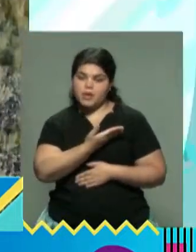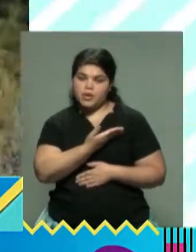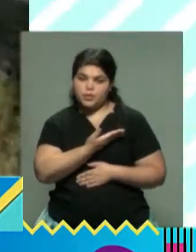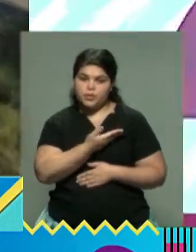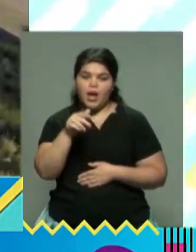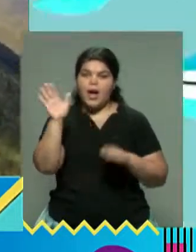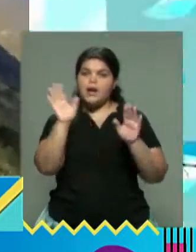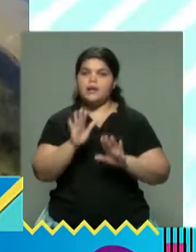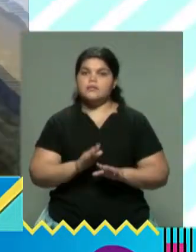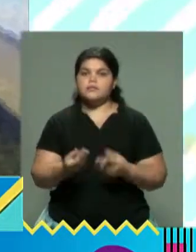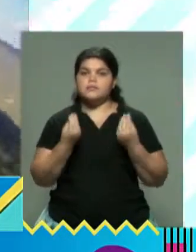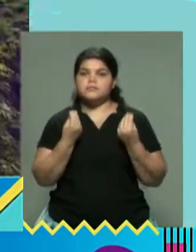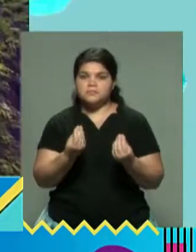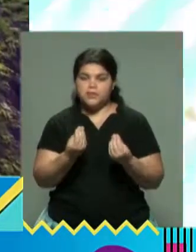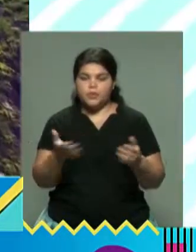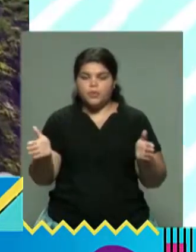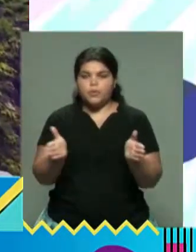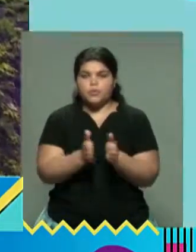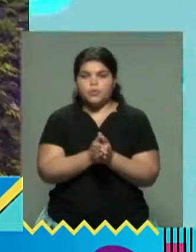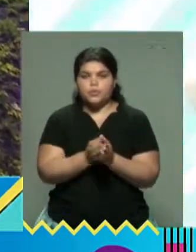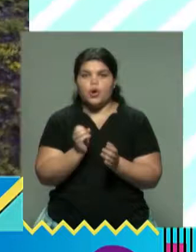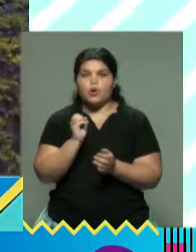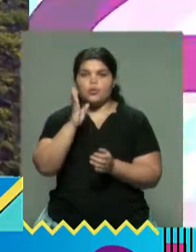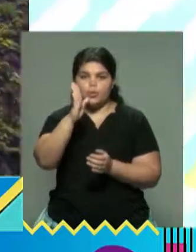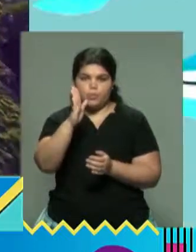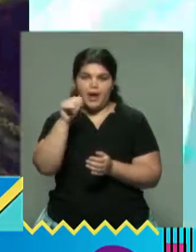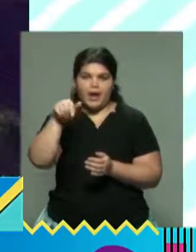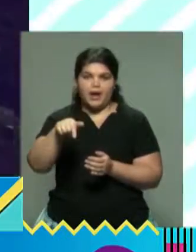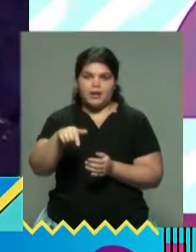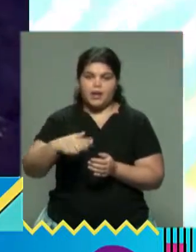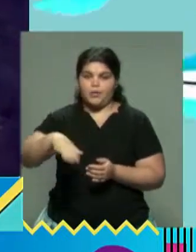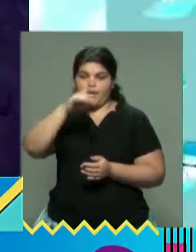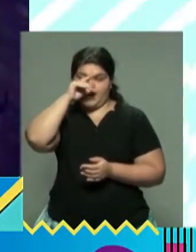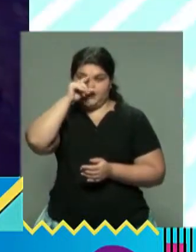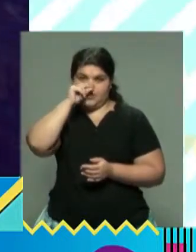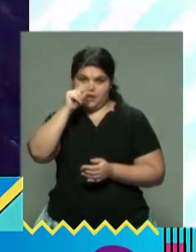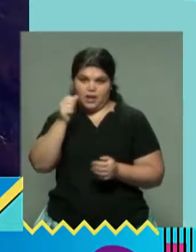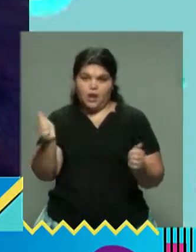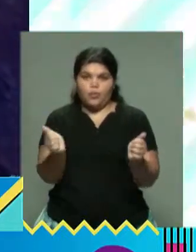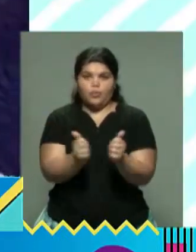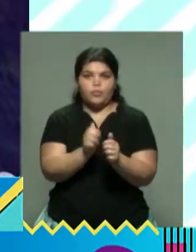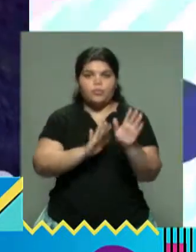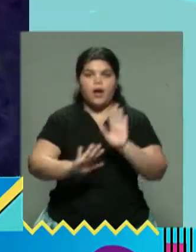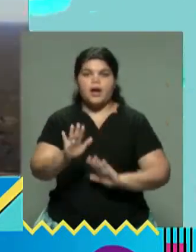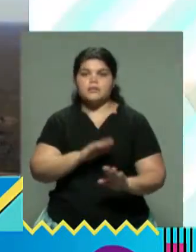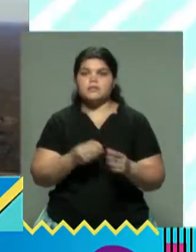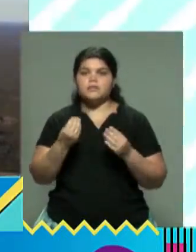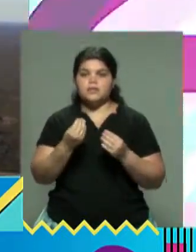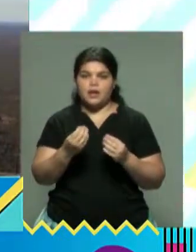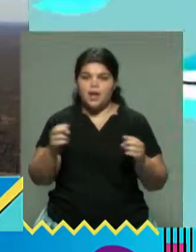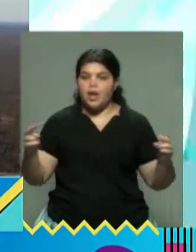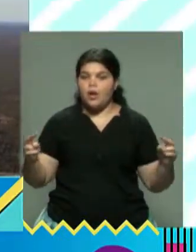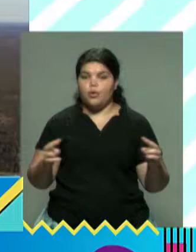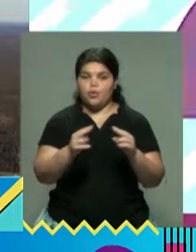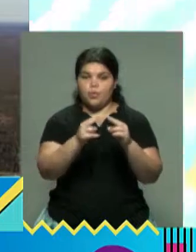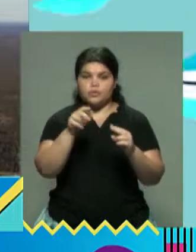se realizó con el Club de Vuelo Libre acá del Chayado, de Las Heras, fue un encuentro donde